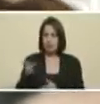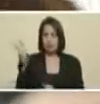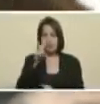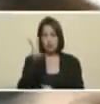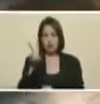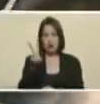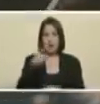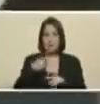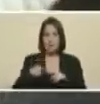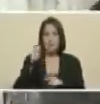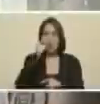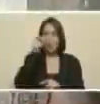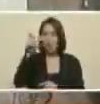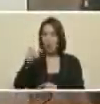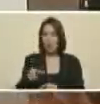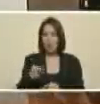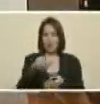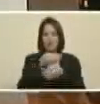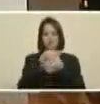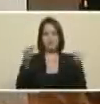especial,